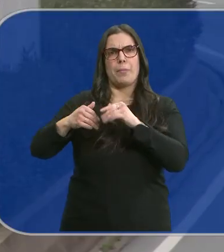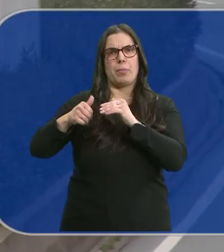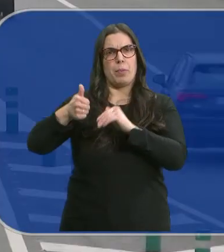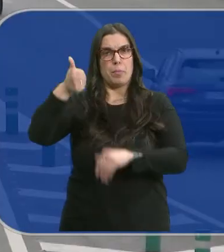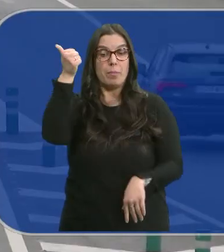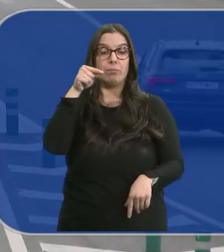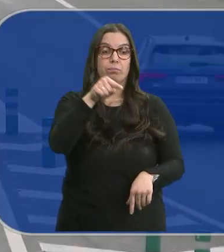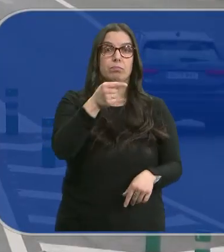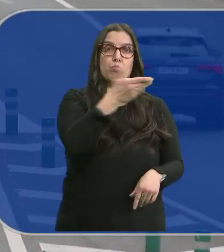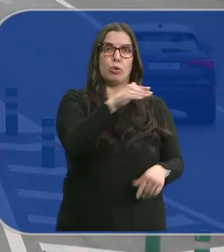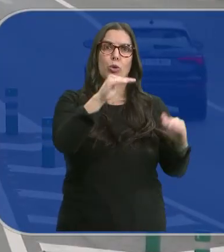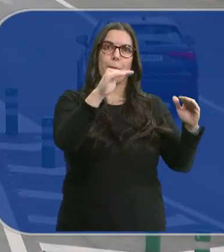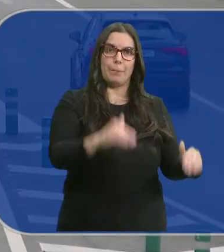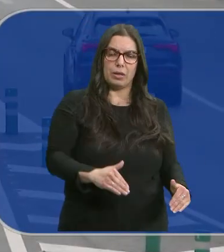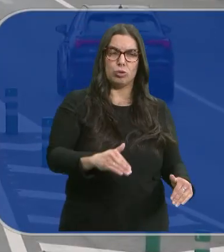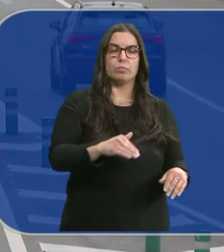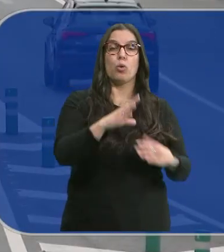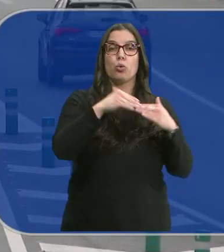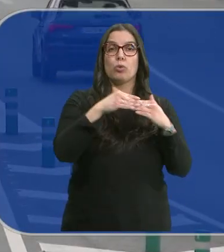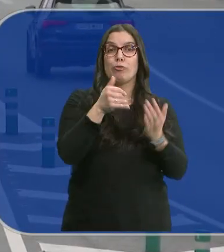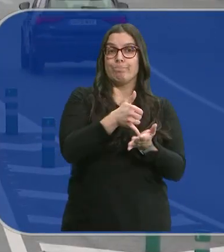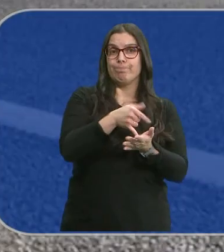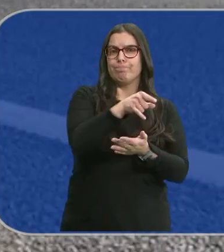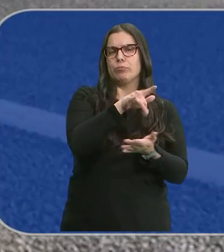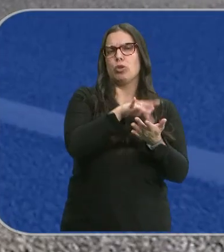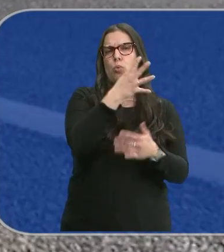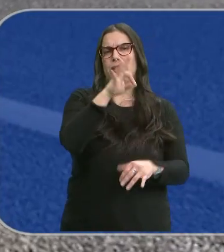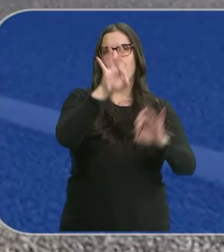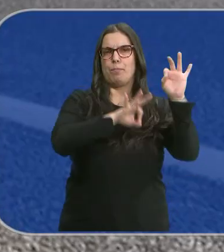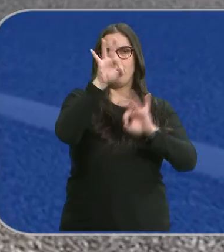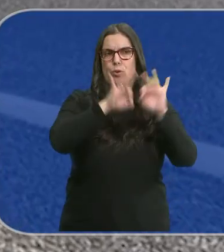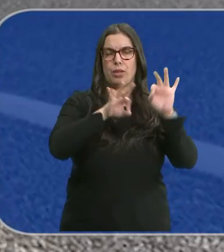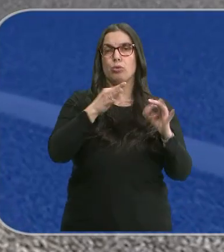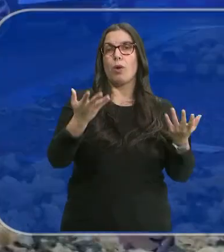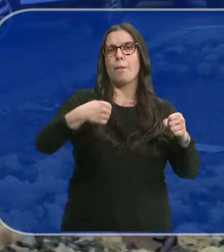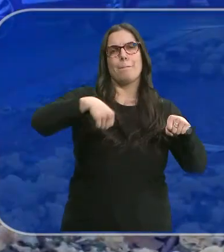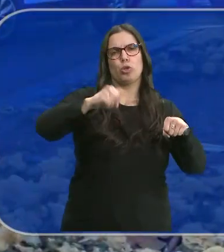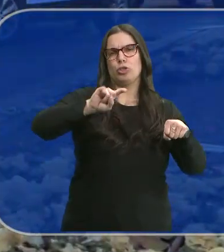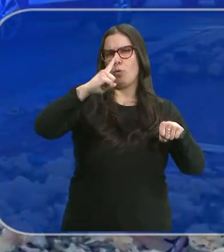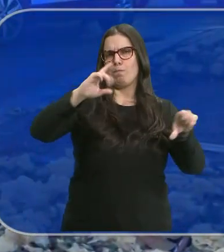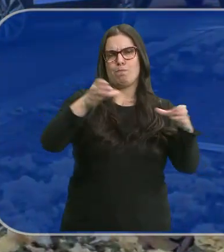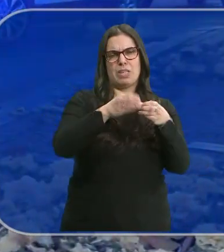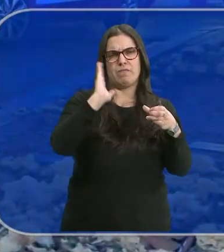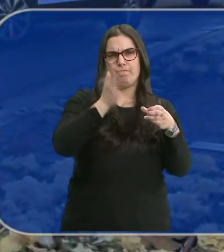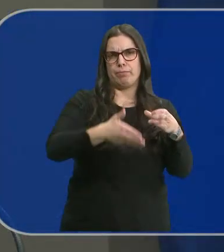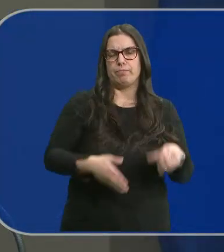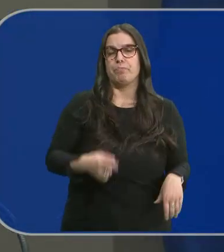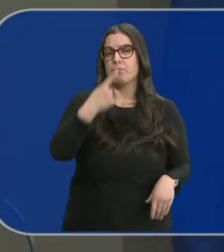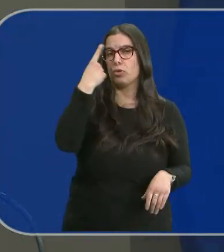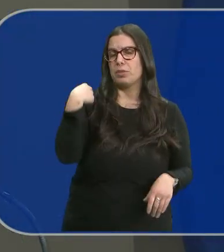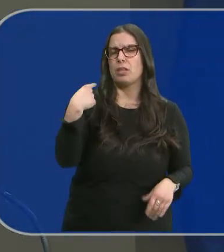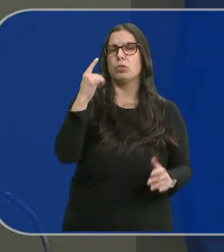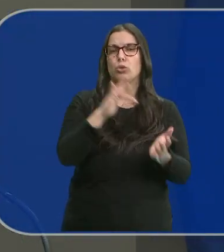mortalidad baja. Los usuarios vulnerables concentran el 40% de las víctimas mortales, con los motoristas como el colectivo más afectado. El pasado